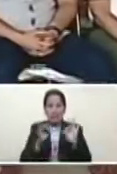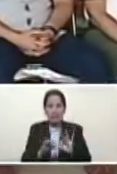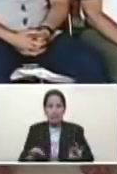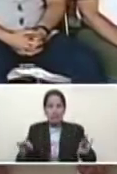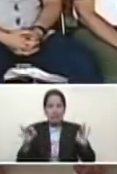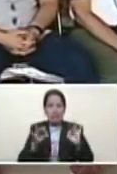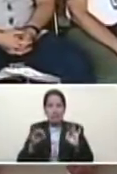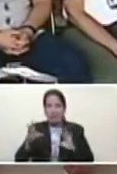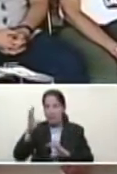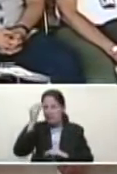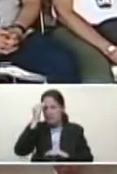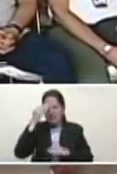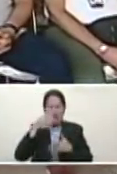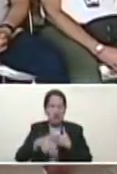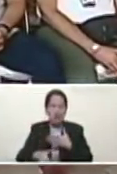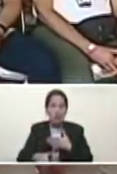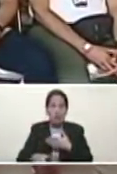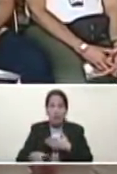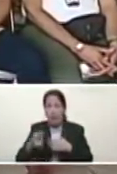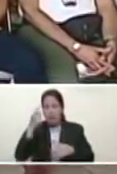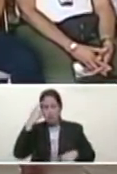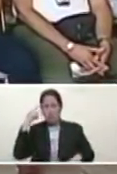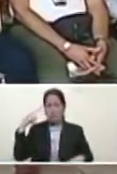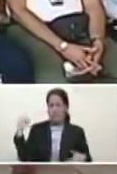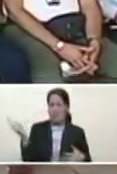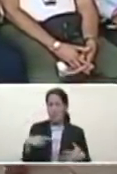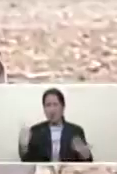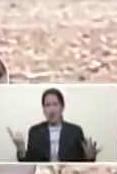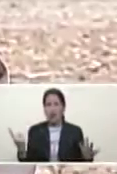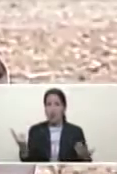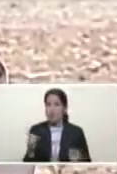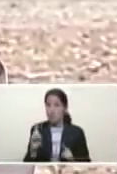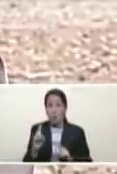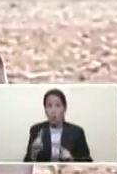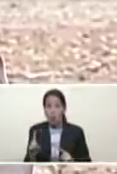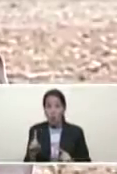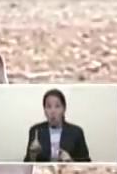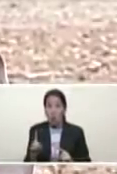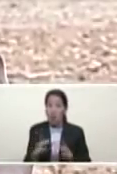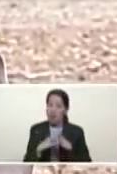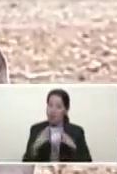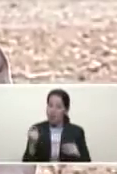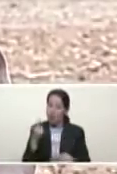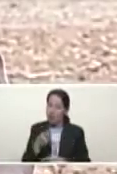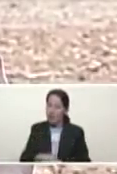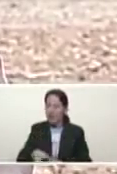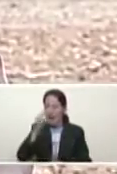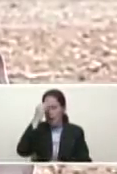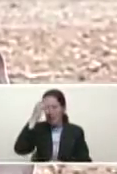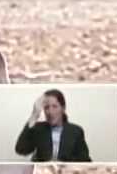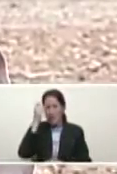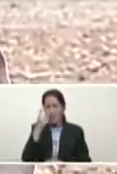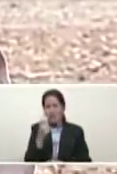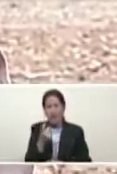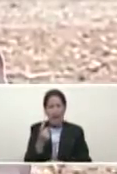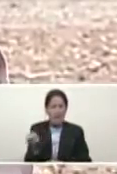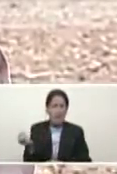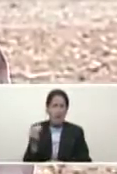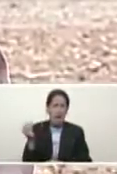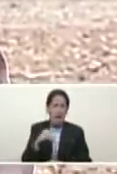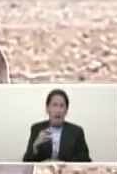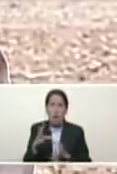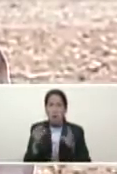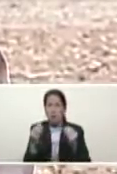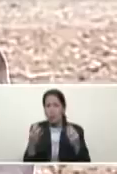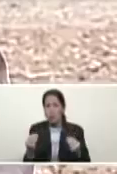pues, que se la está comiendo. Aquí no se la está comiendo nadie. Aquí falta mucho. No, no, falta